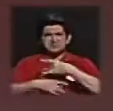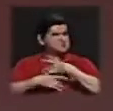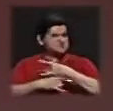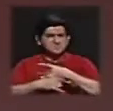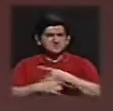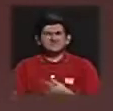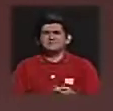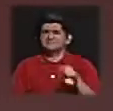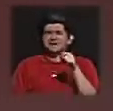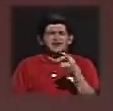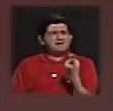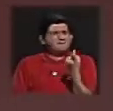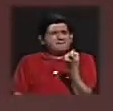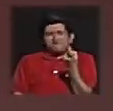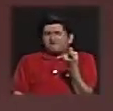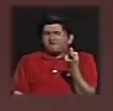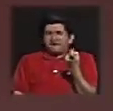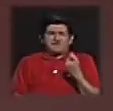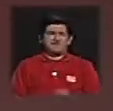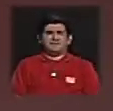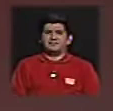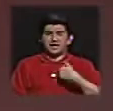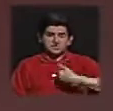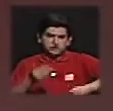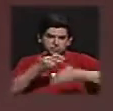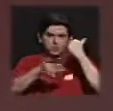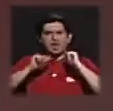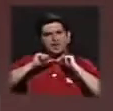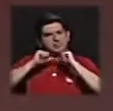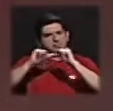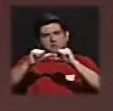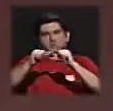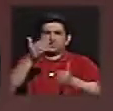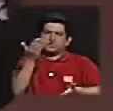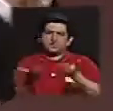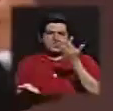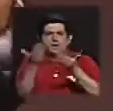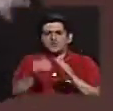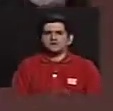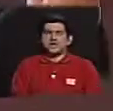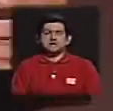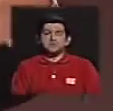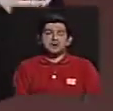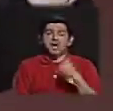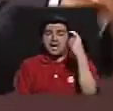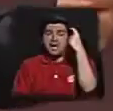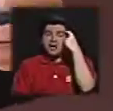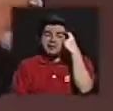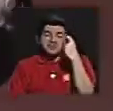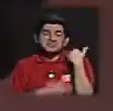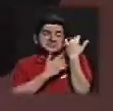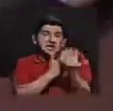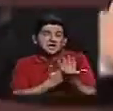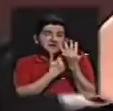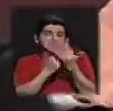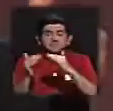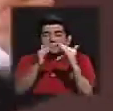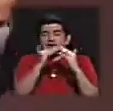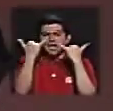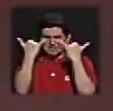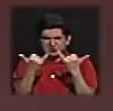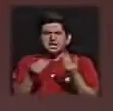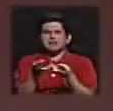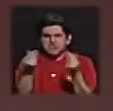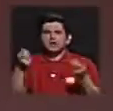todavía verdes. Y yo, antes de seguirle dando expectativas a las comunidades de que ya se les